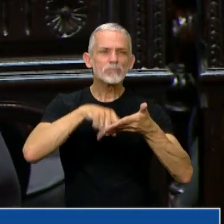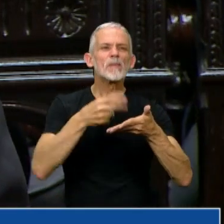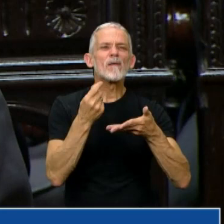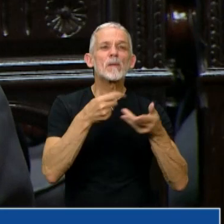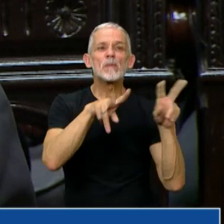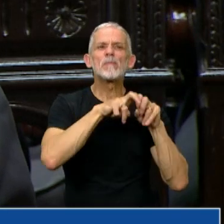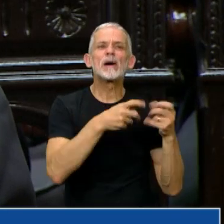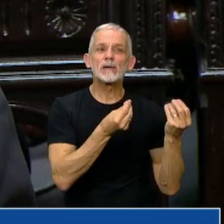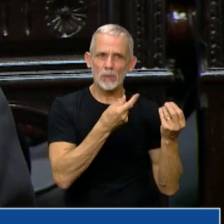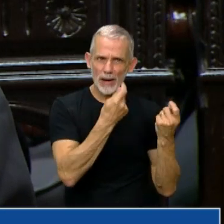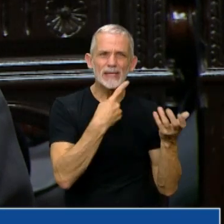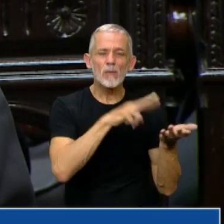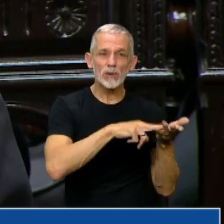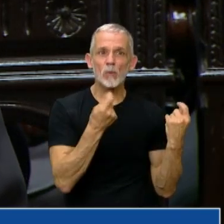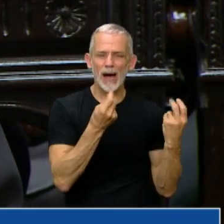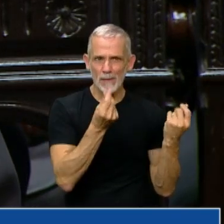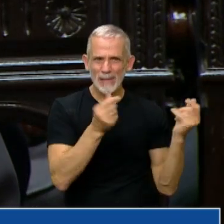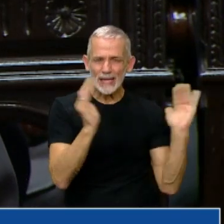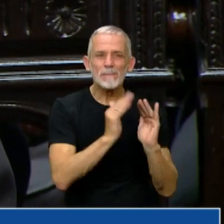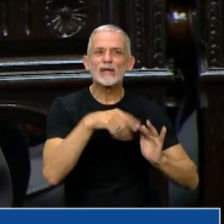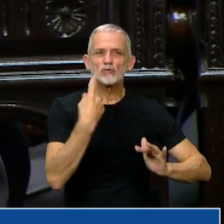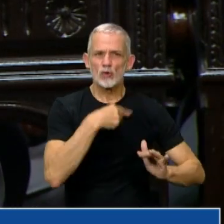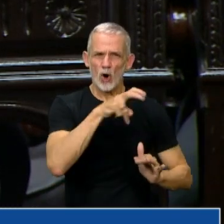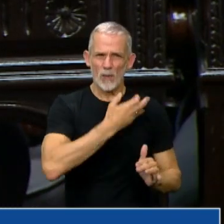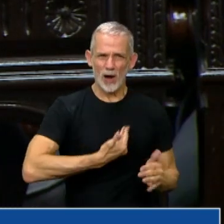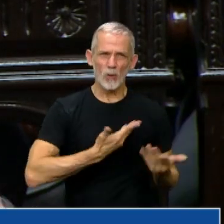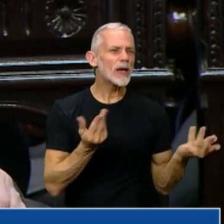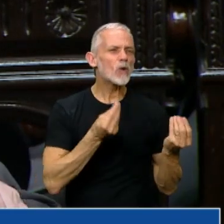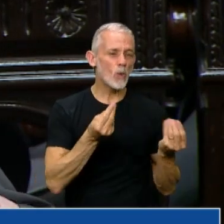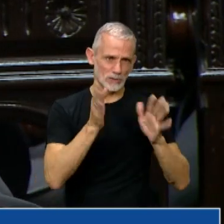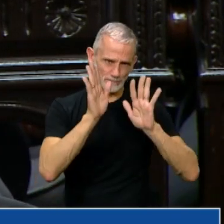costo fiscal, un tema ampliamente expuesto y debatido.